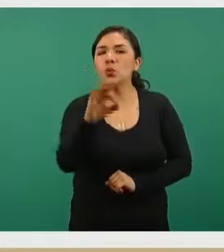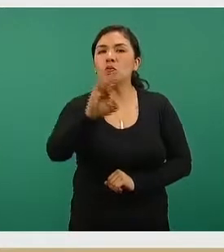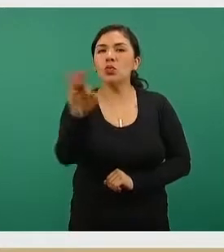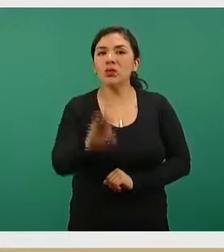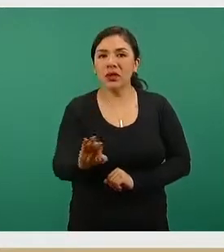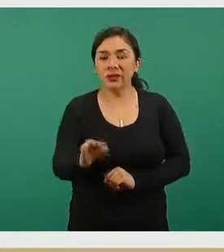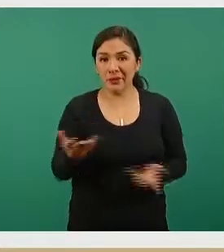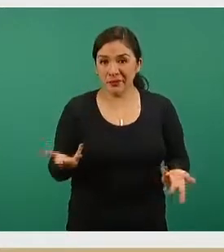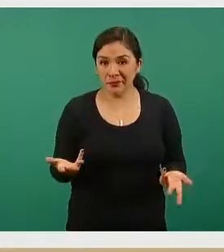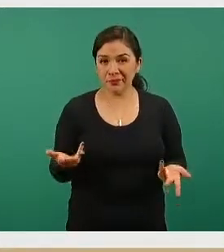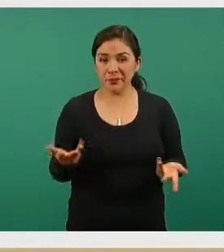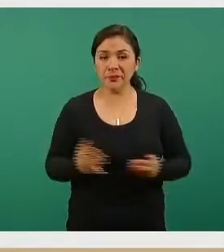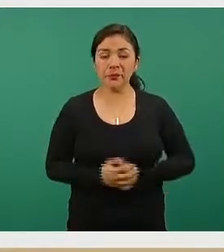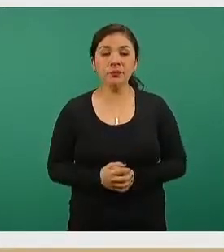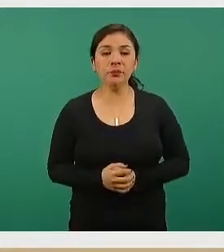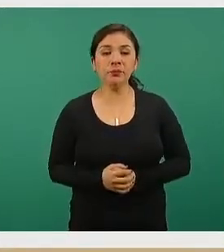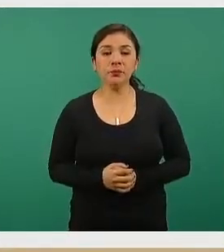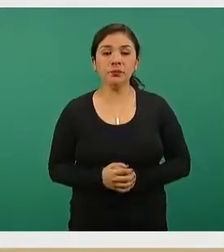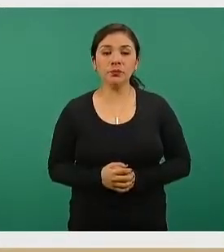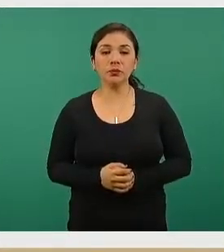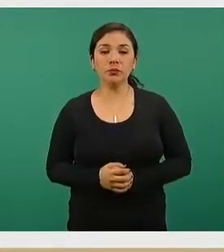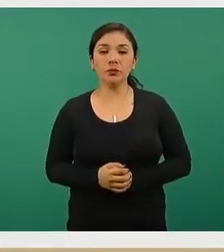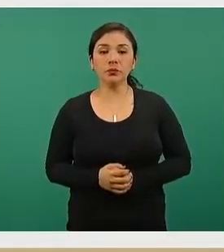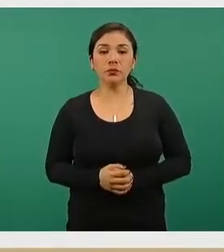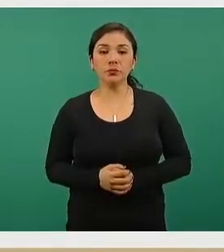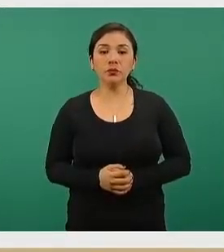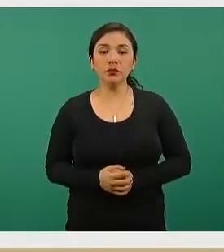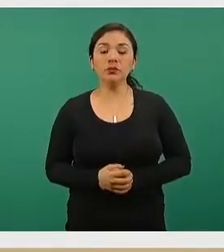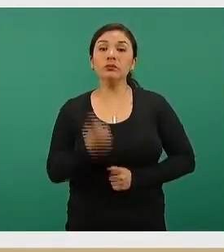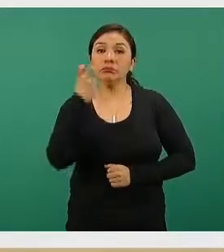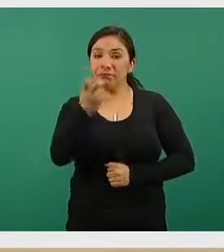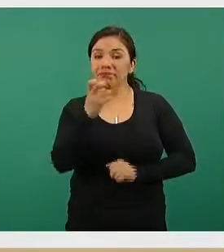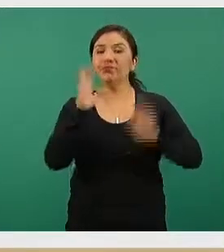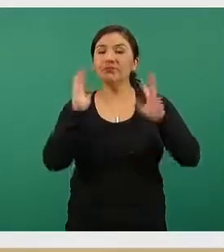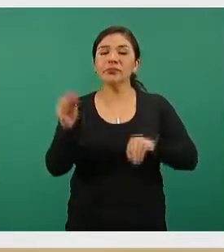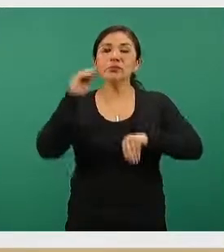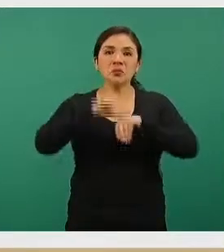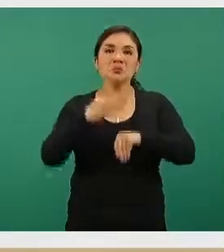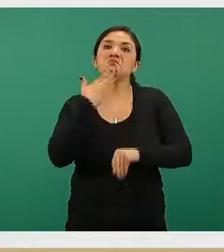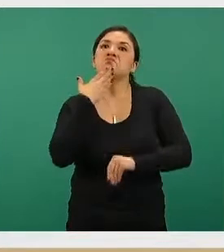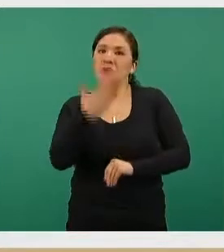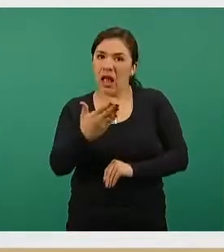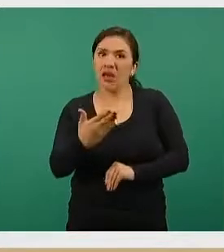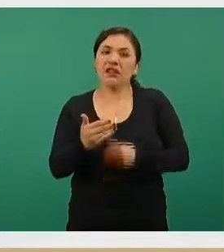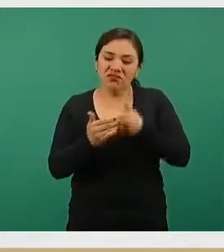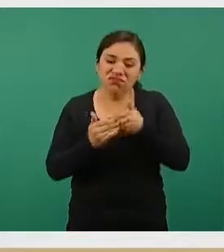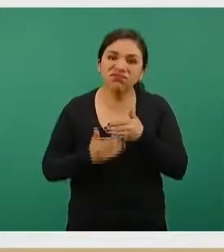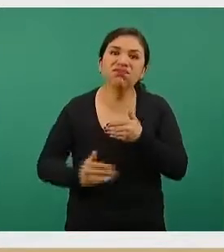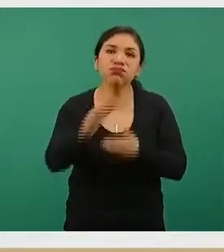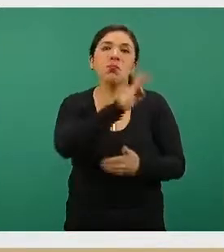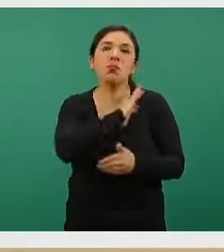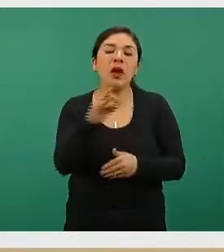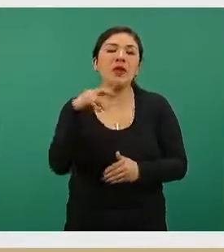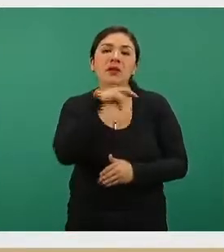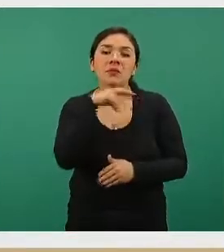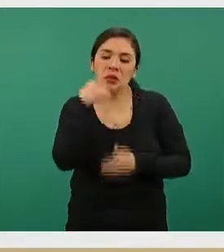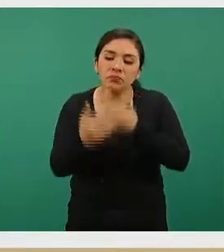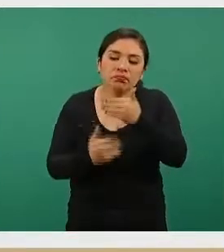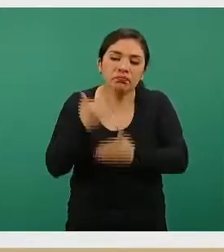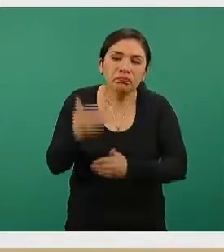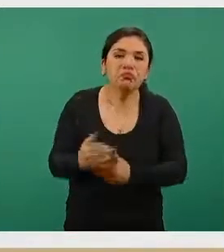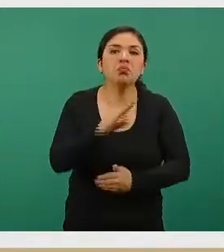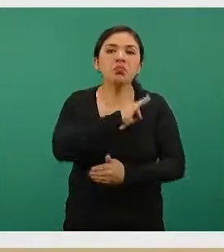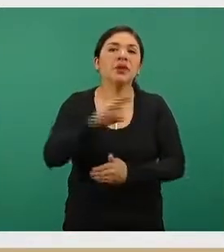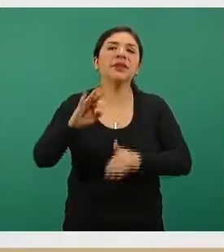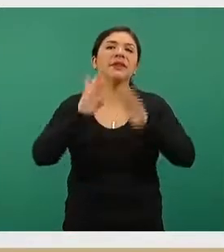51%. Entonces esto obviamente la sitúa en una buena perspectiva que en siguientes días pudiera inclusive también